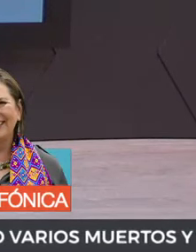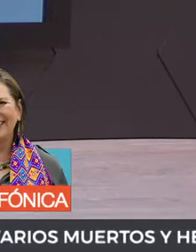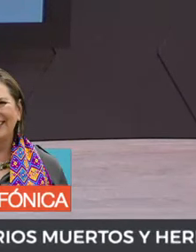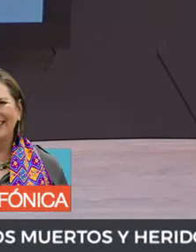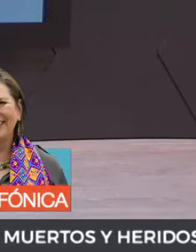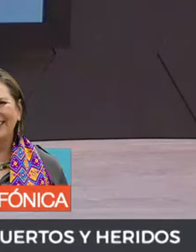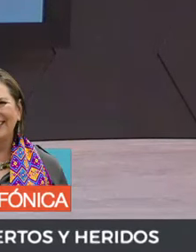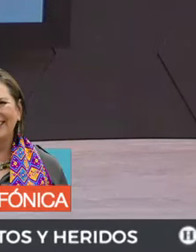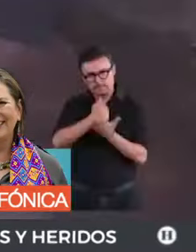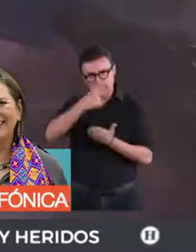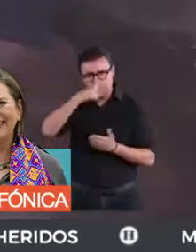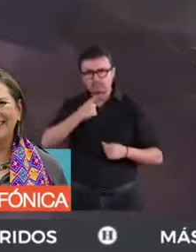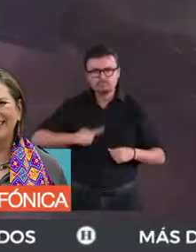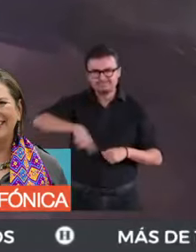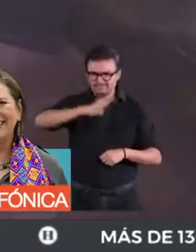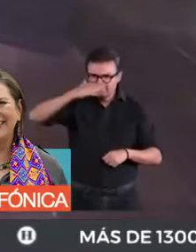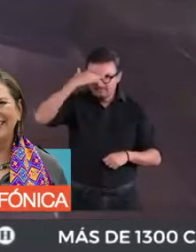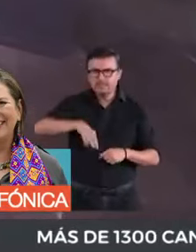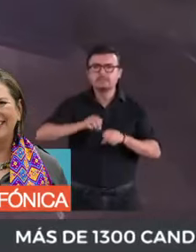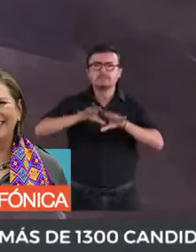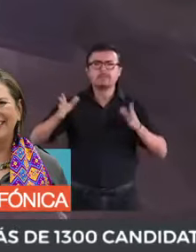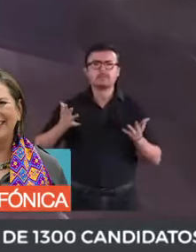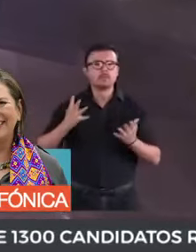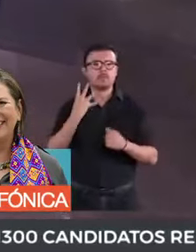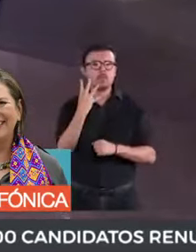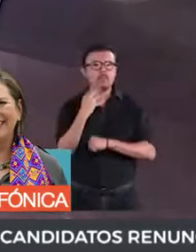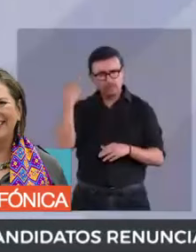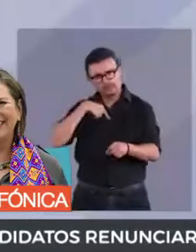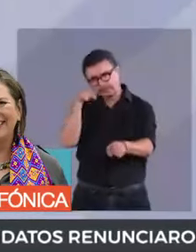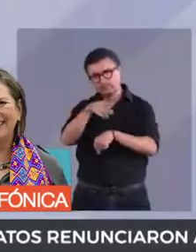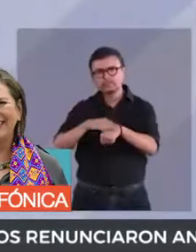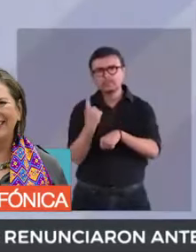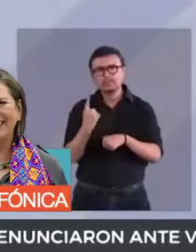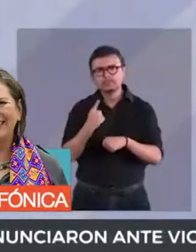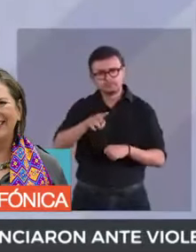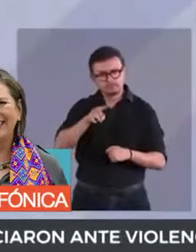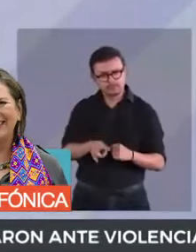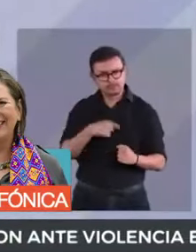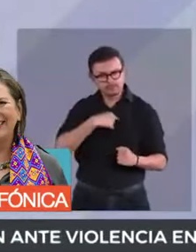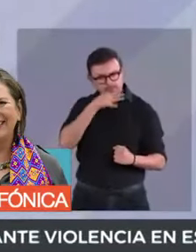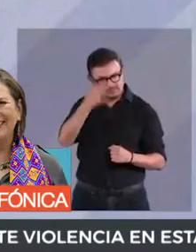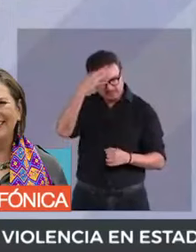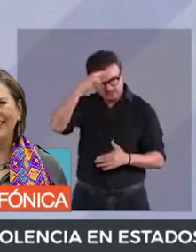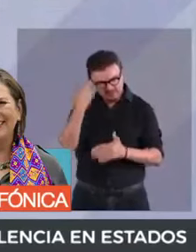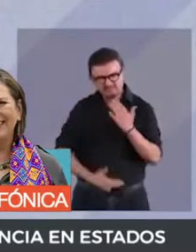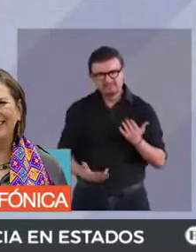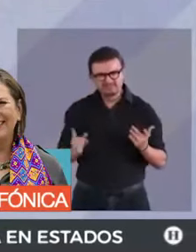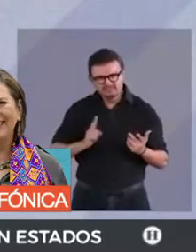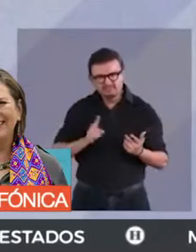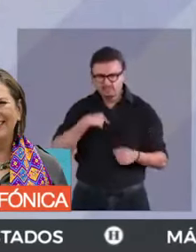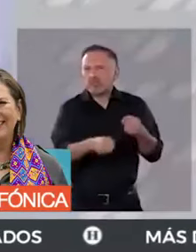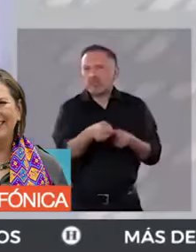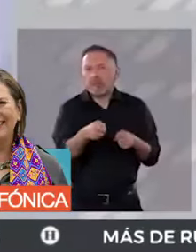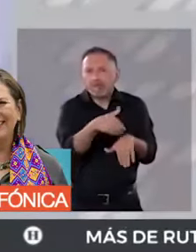engañar. Porque ella engaña. Y por eso le dije lo de la Virgen de Guadalupe. Yo quiero aclarar, ella tiene derecho a